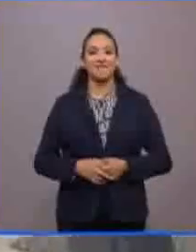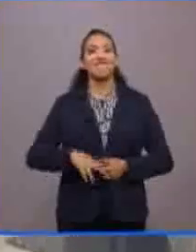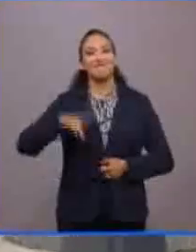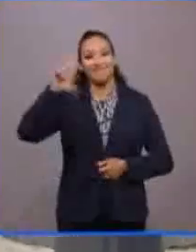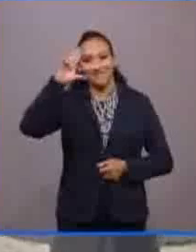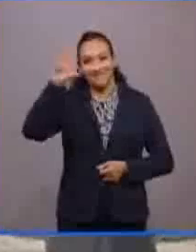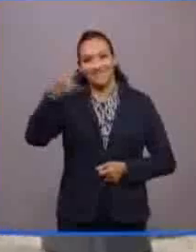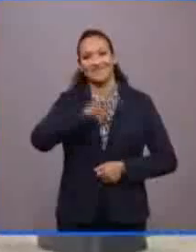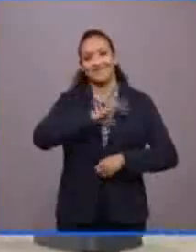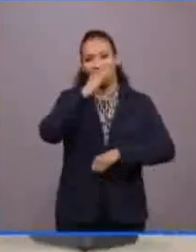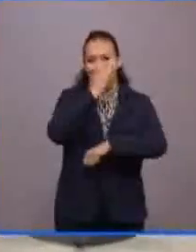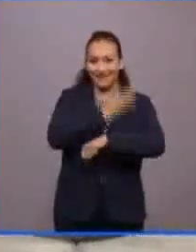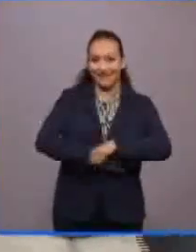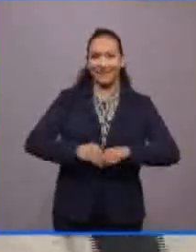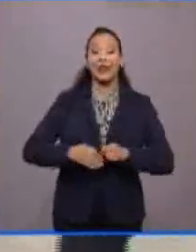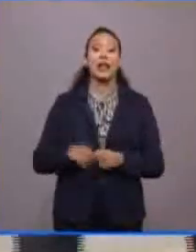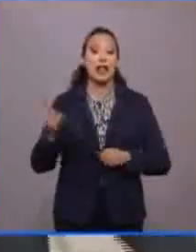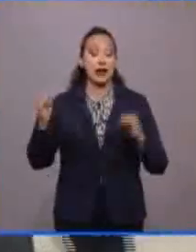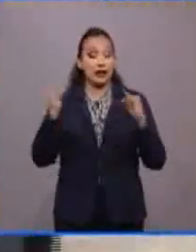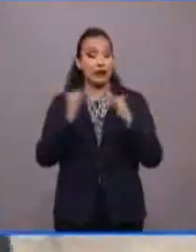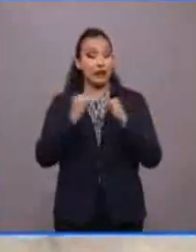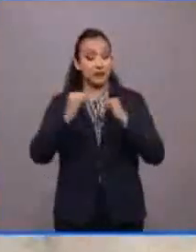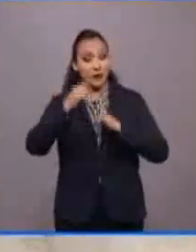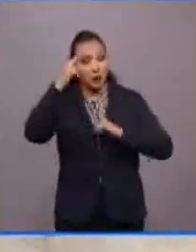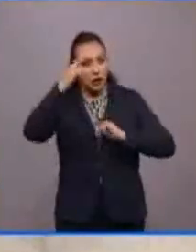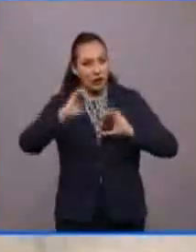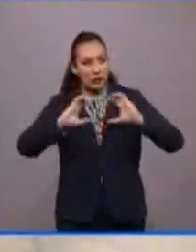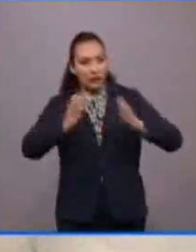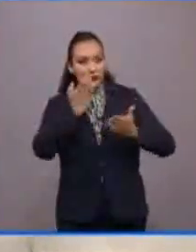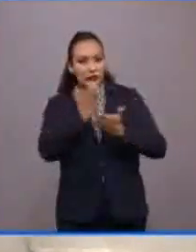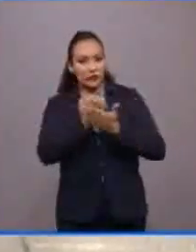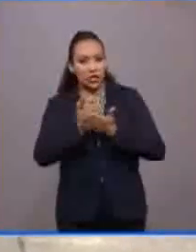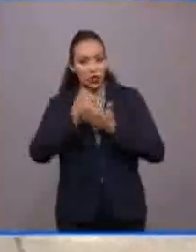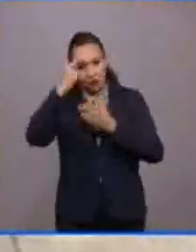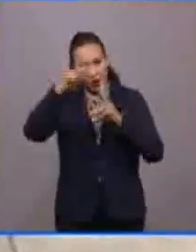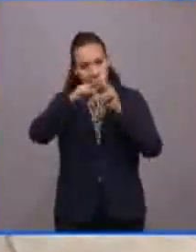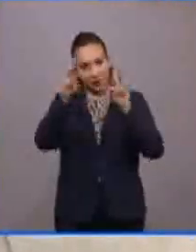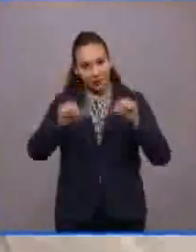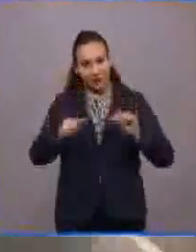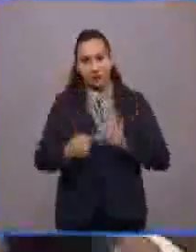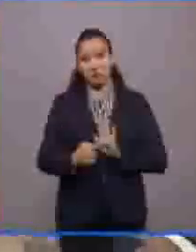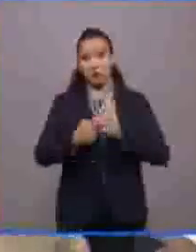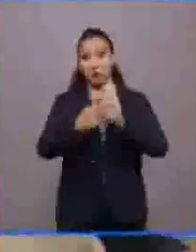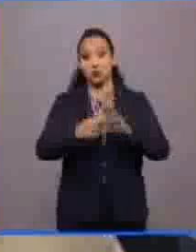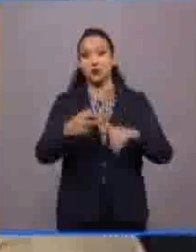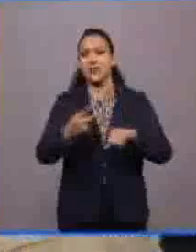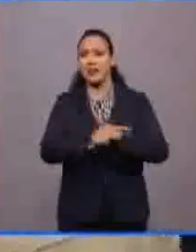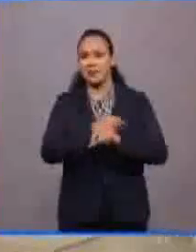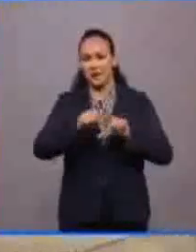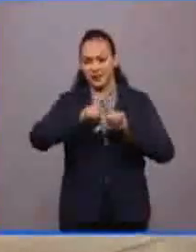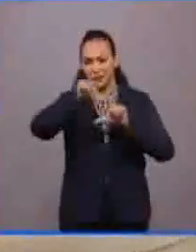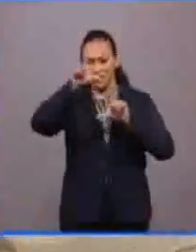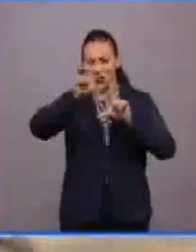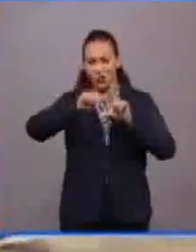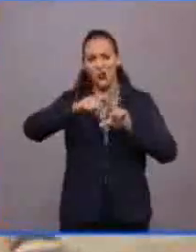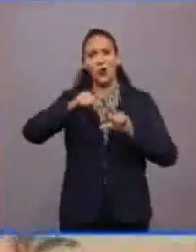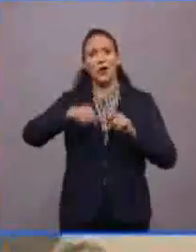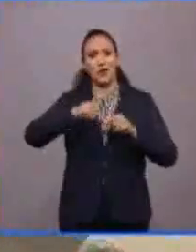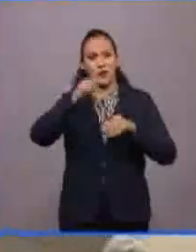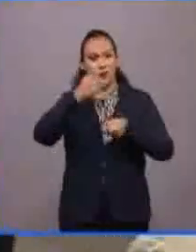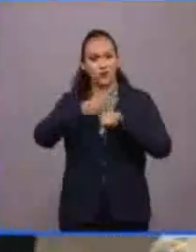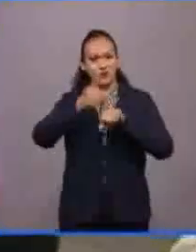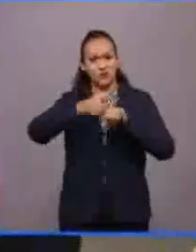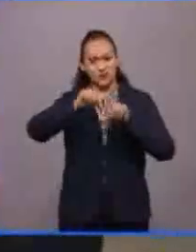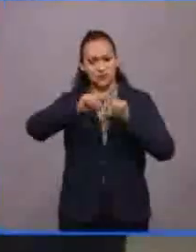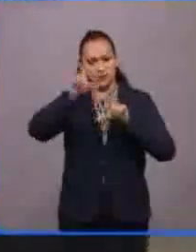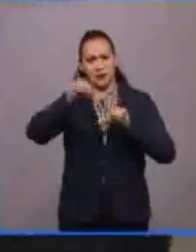Hola, ¿qué tal? Buenas tardes. Así es, el Instituto para la Economía y la Paz presentó el Índice de Paz México 2025, en el que se